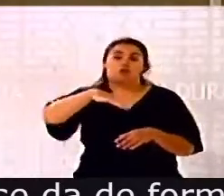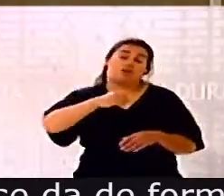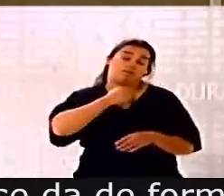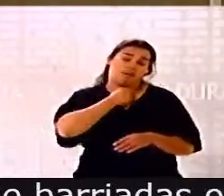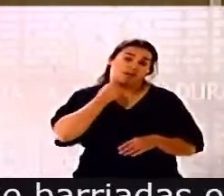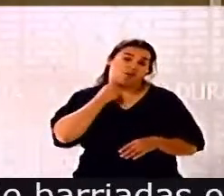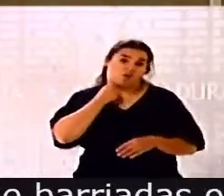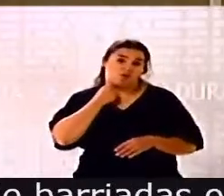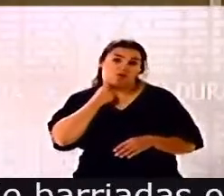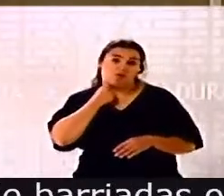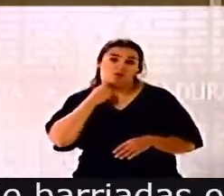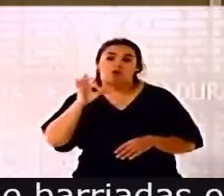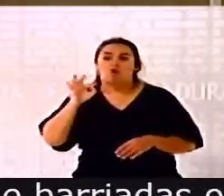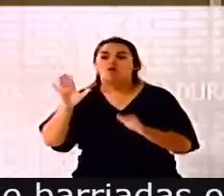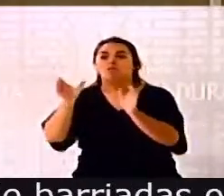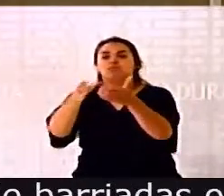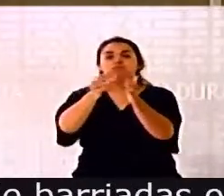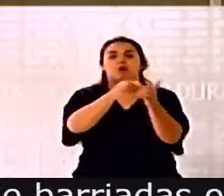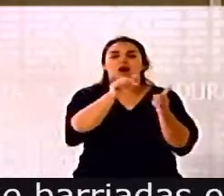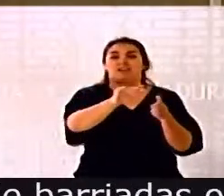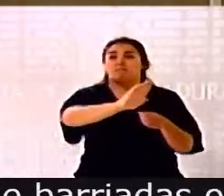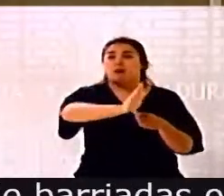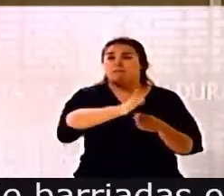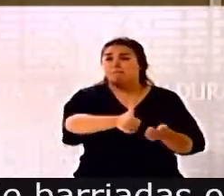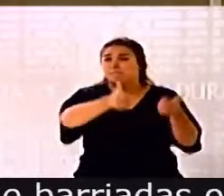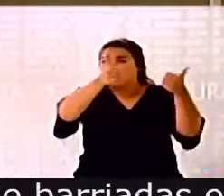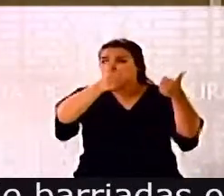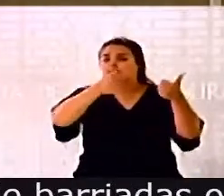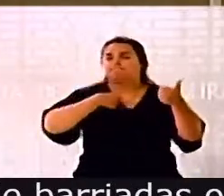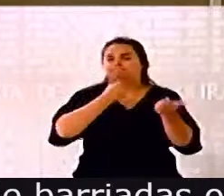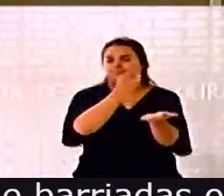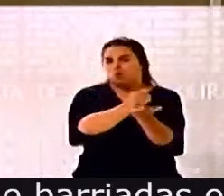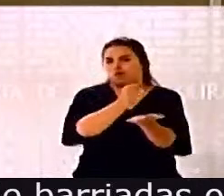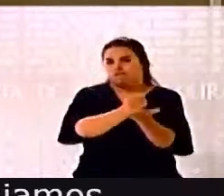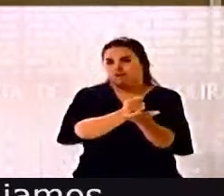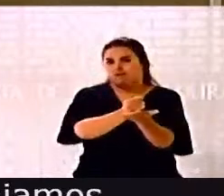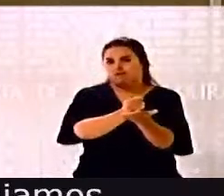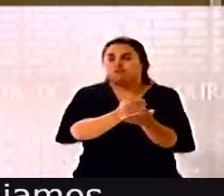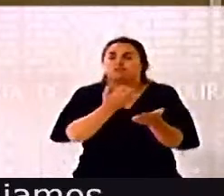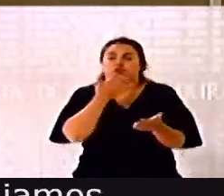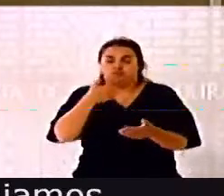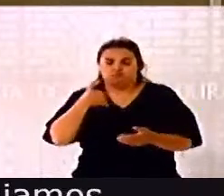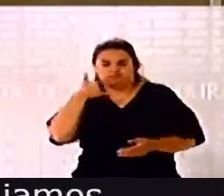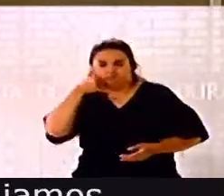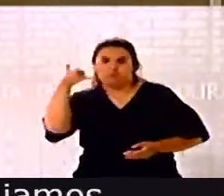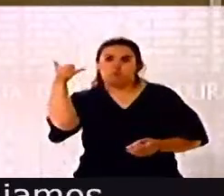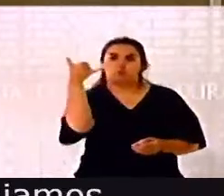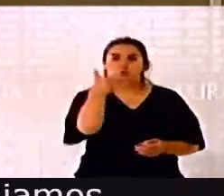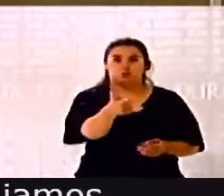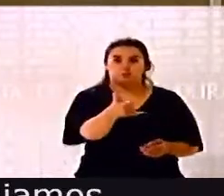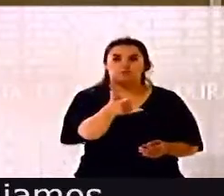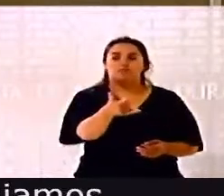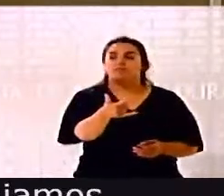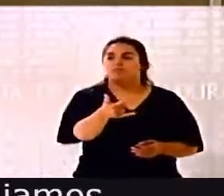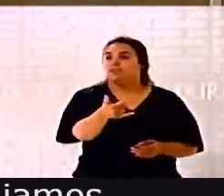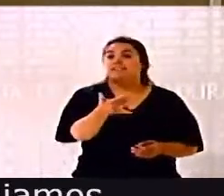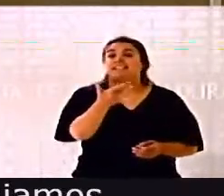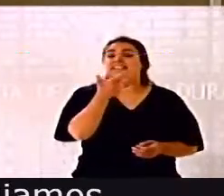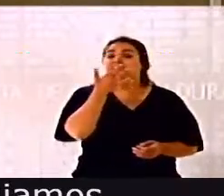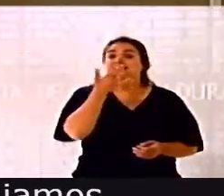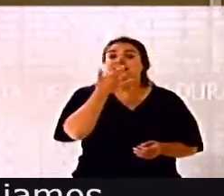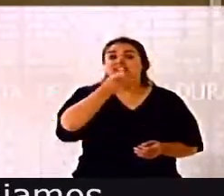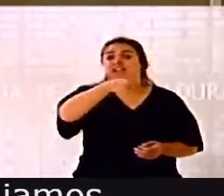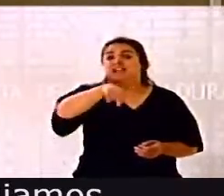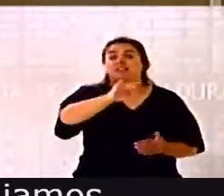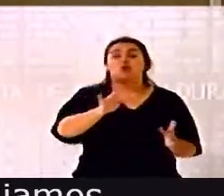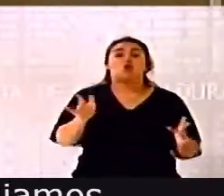Badajoz donde teníamos una incidencia mayor, llamarlos por teléfono y a pesar de que no hubiesen contactado ellos con el